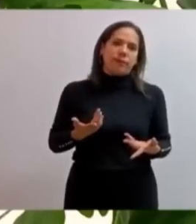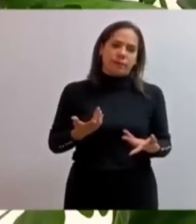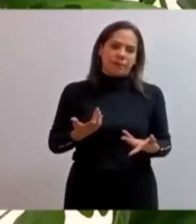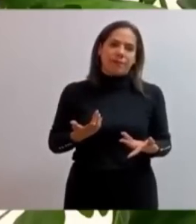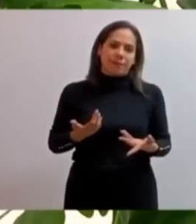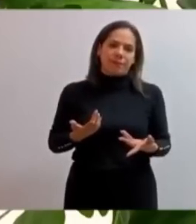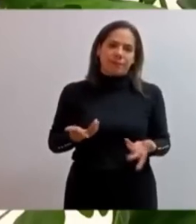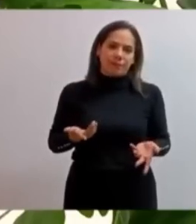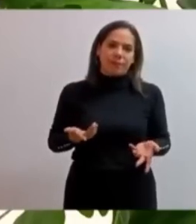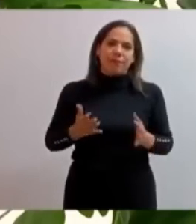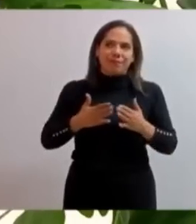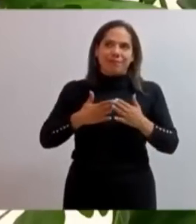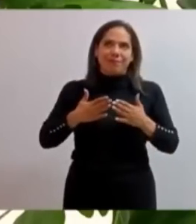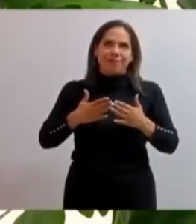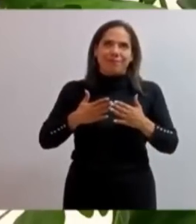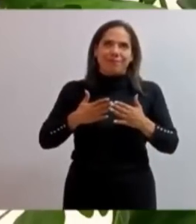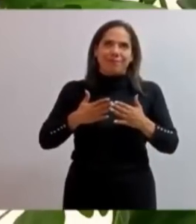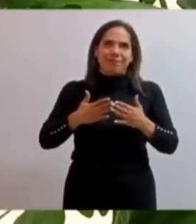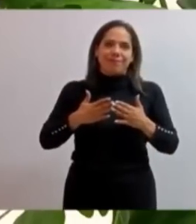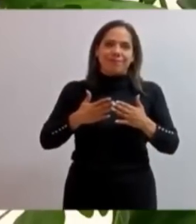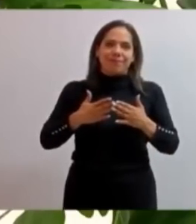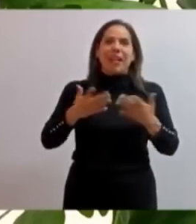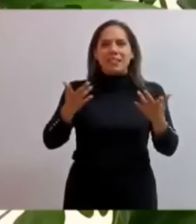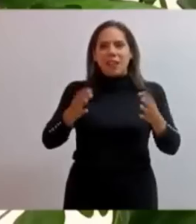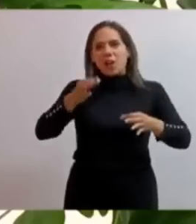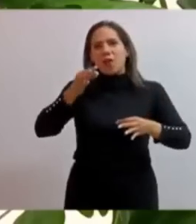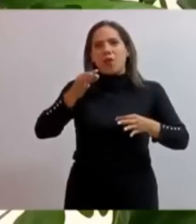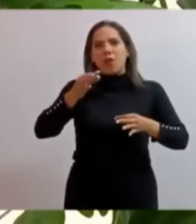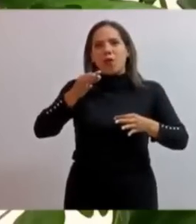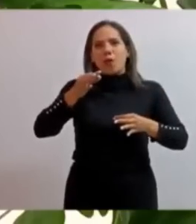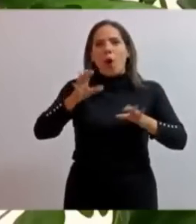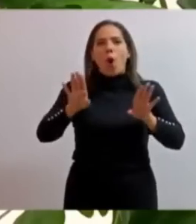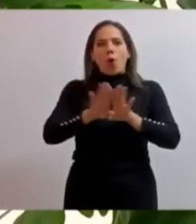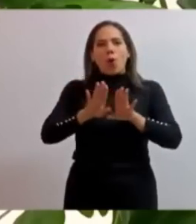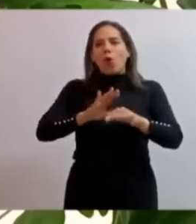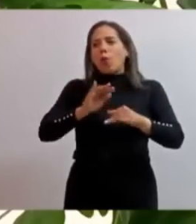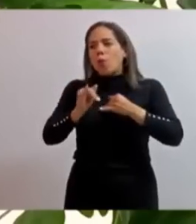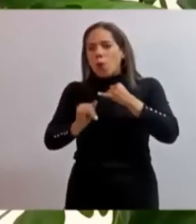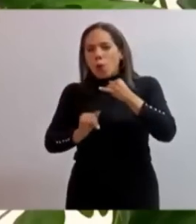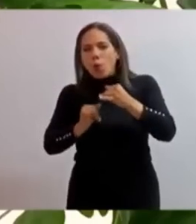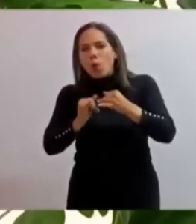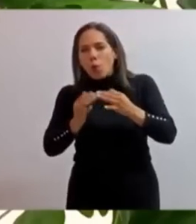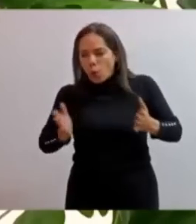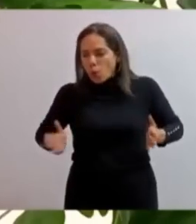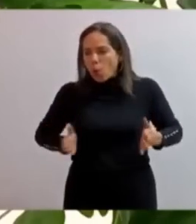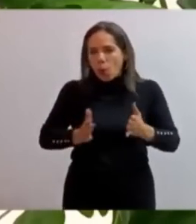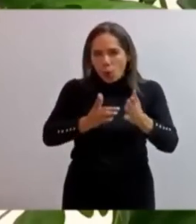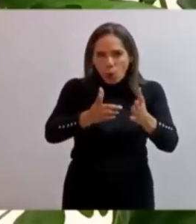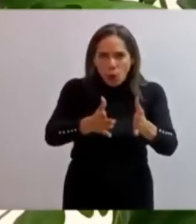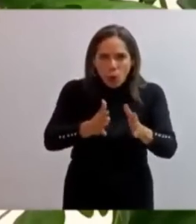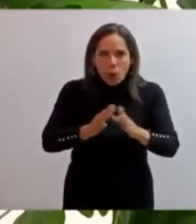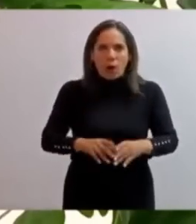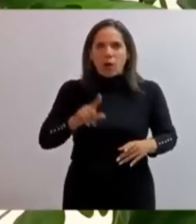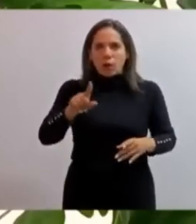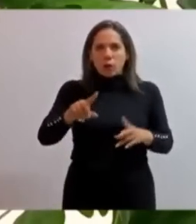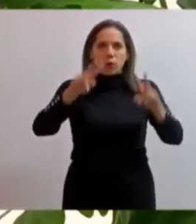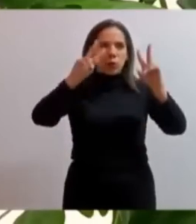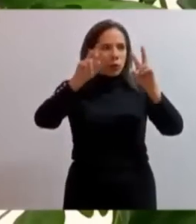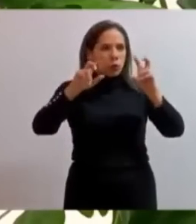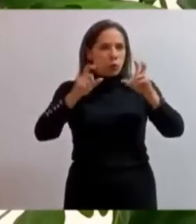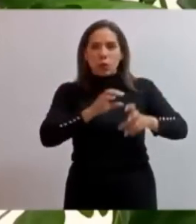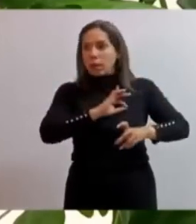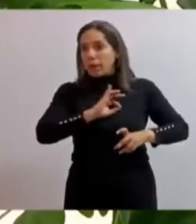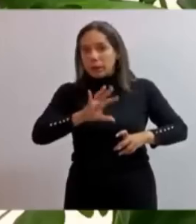sea, este es parte del juego que el Consejo Técnico Escolar, a través de la autonomía profesional